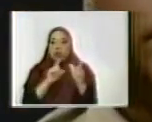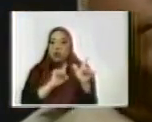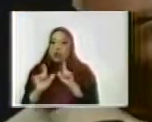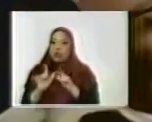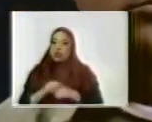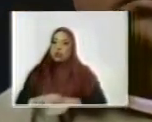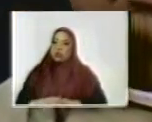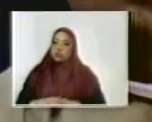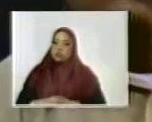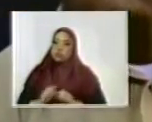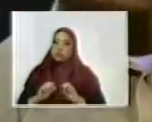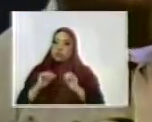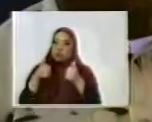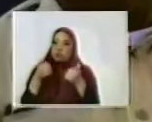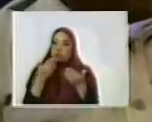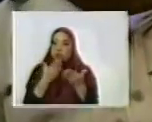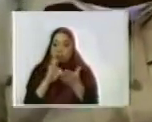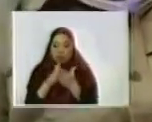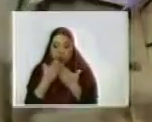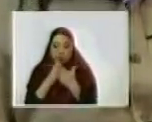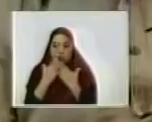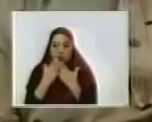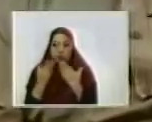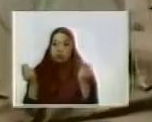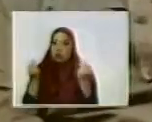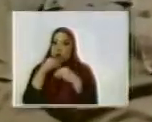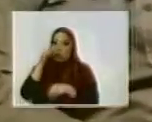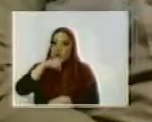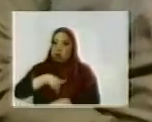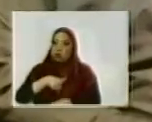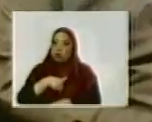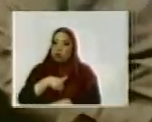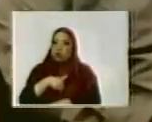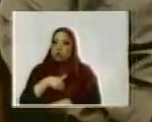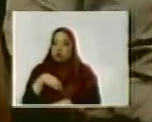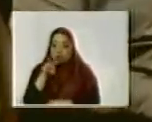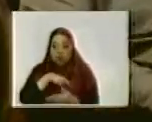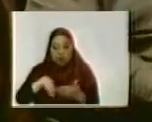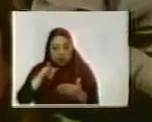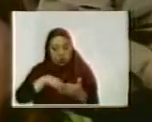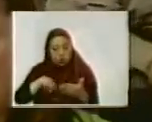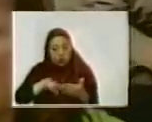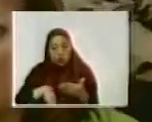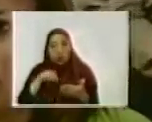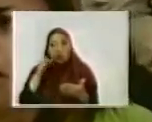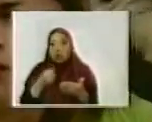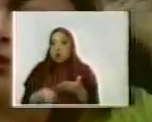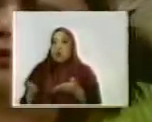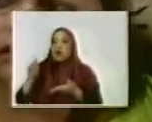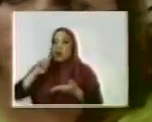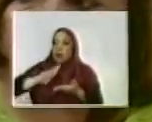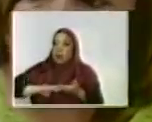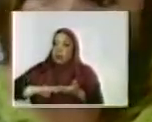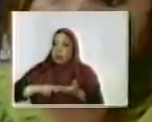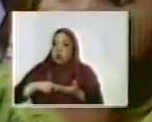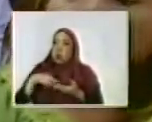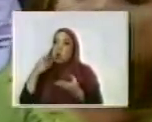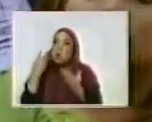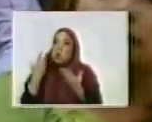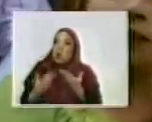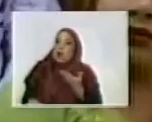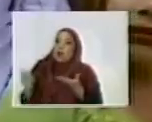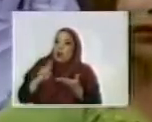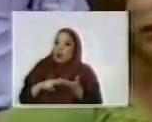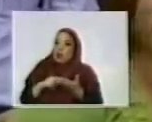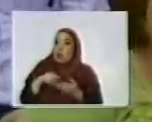Este prólogo que aparece parte en el acuerdo de hoy. Es un libro que hay que leerlo y releerlo, sobre todo